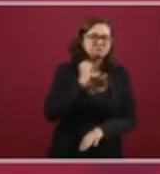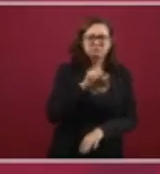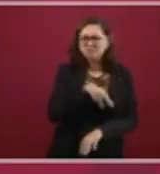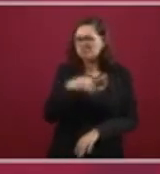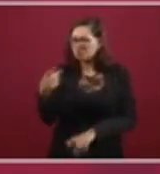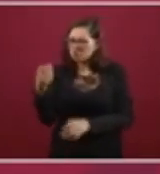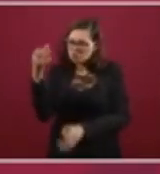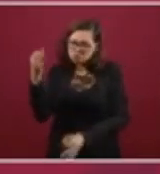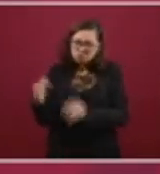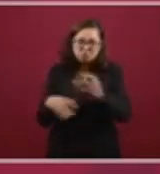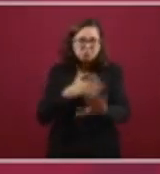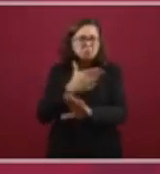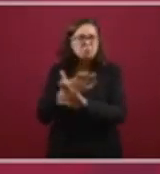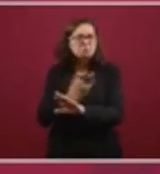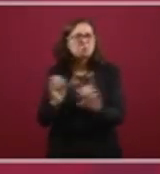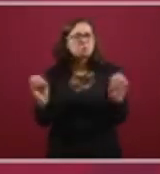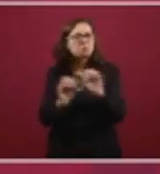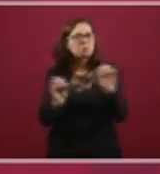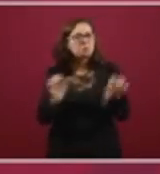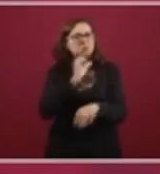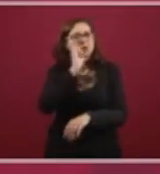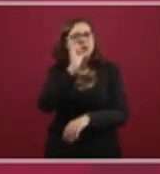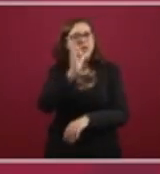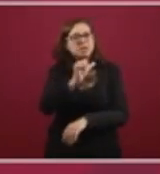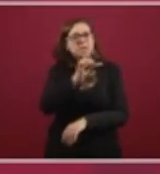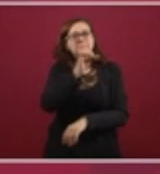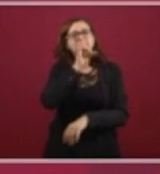Y ahora, con el cambio,